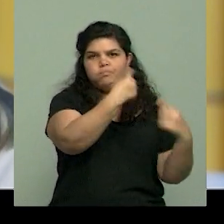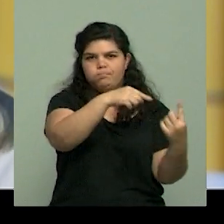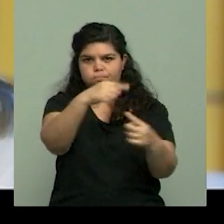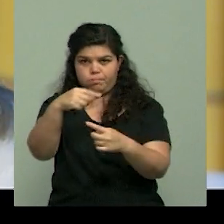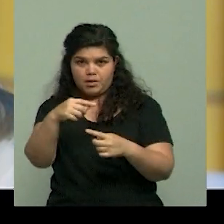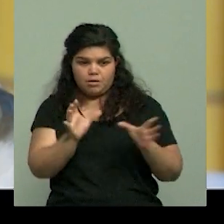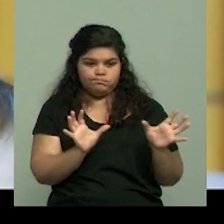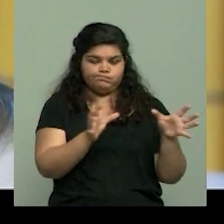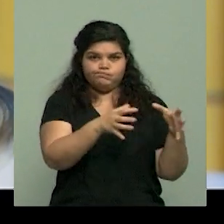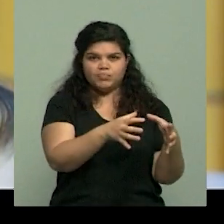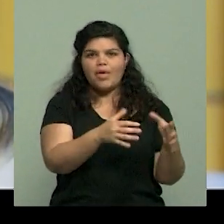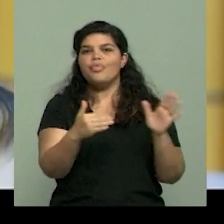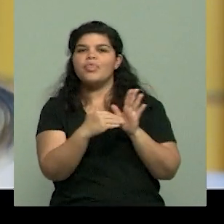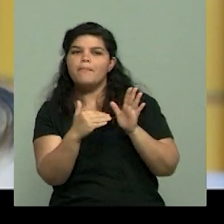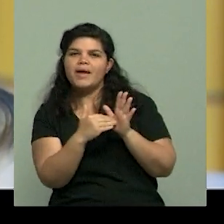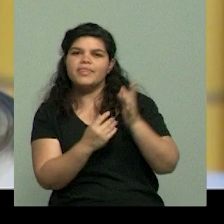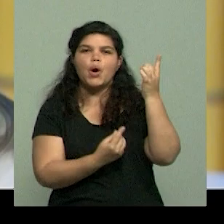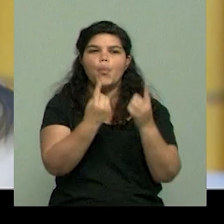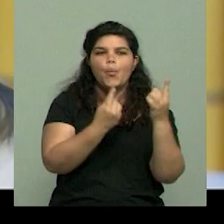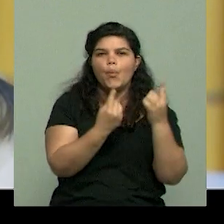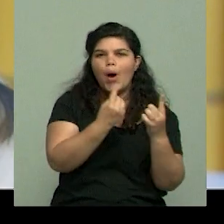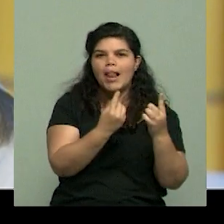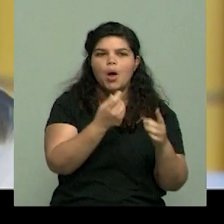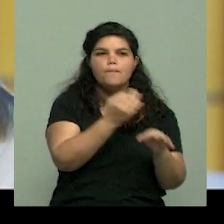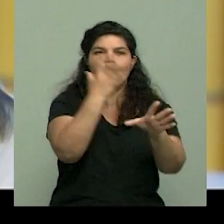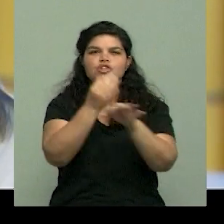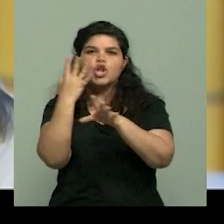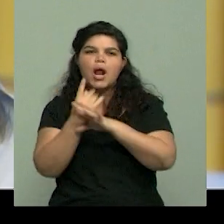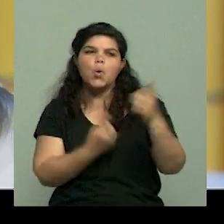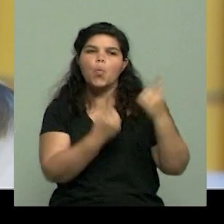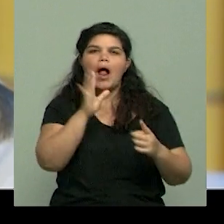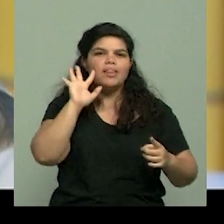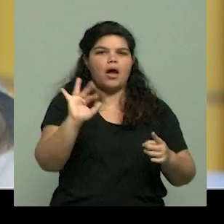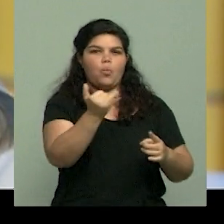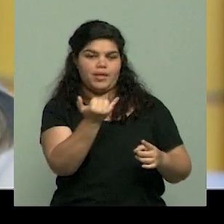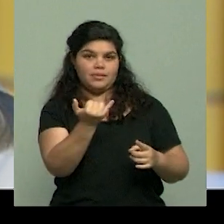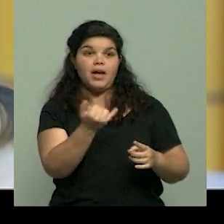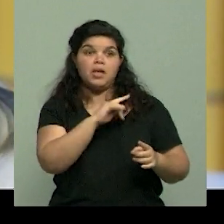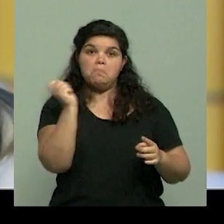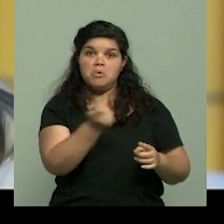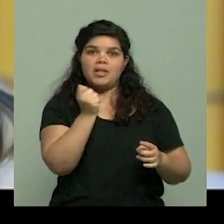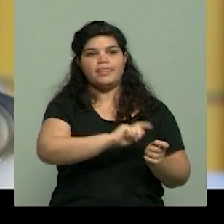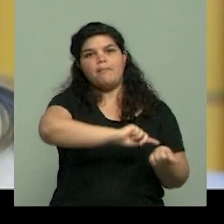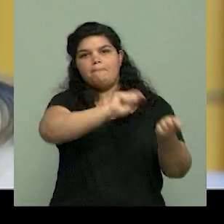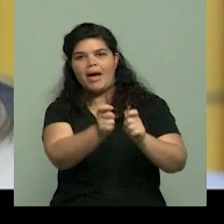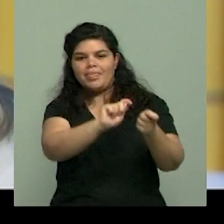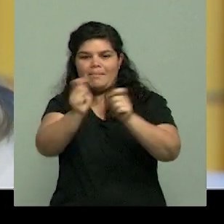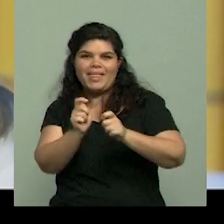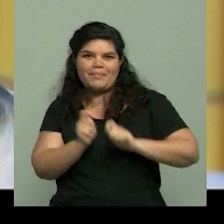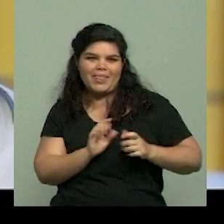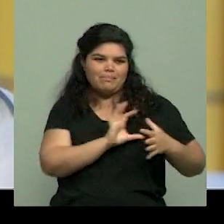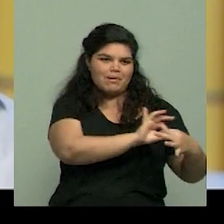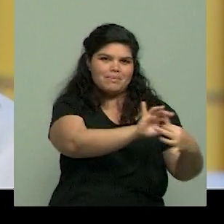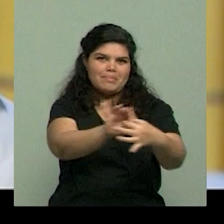Dependiendo de en qué área se detecta esta problemática, se realizan las derivaciones y se trabaja de manera interdisciplinaria,